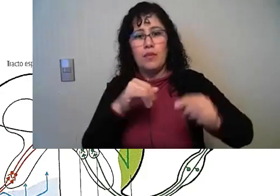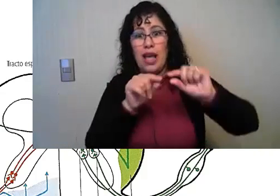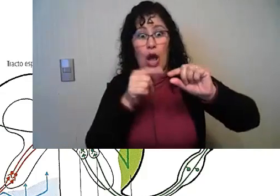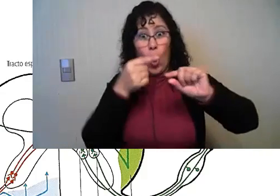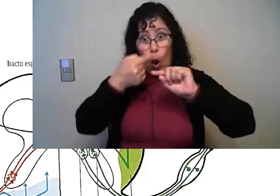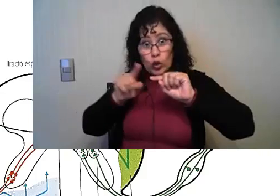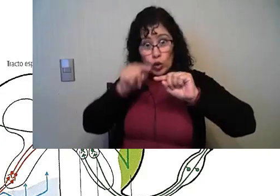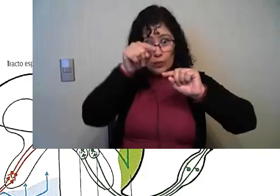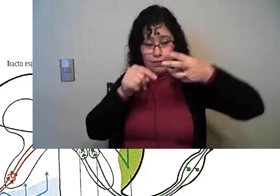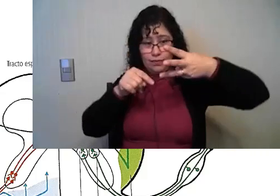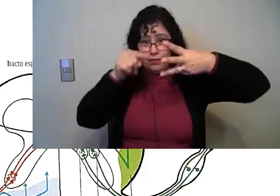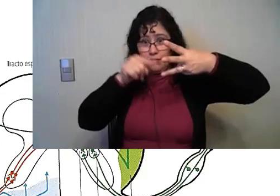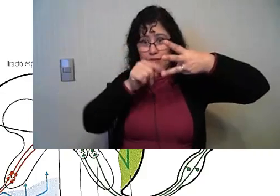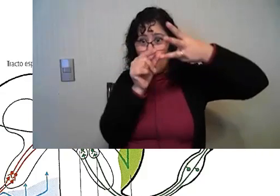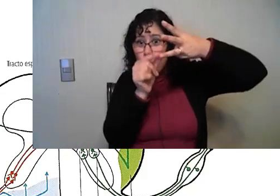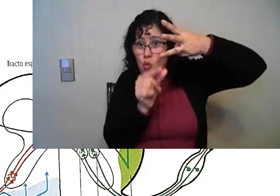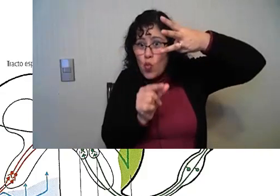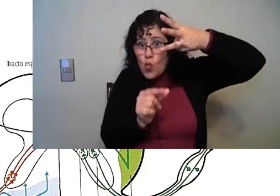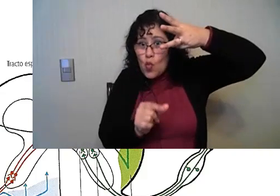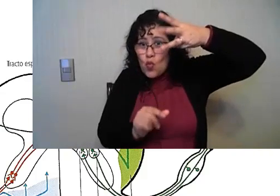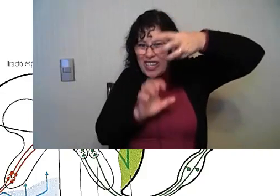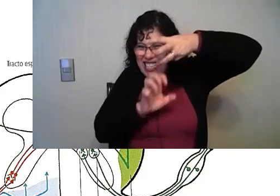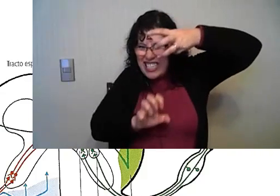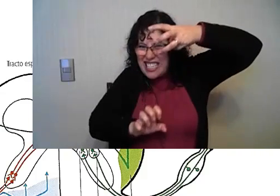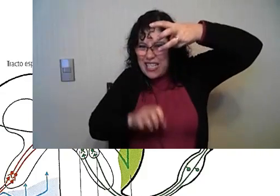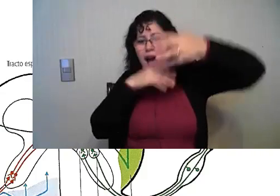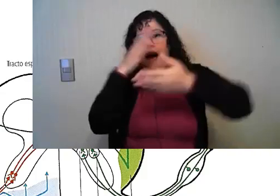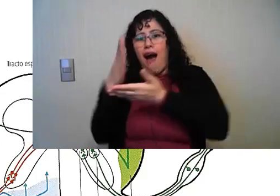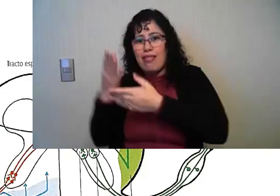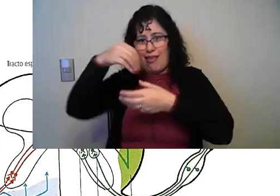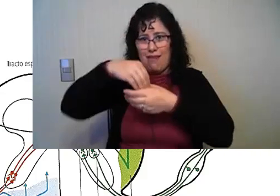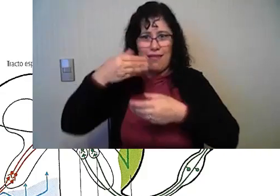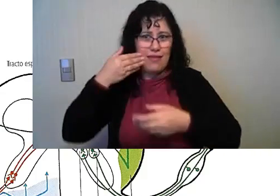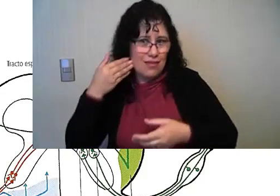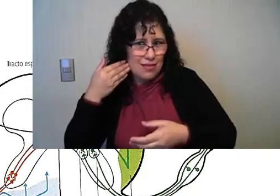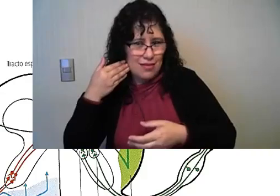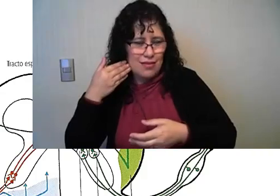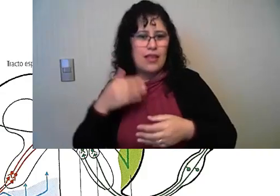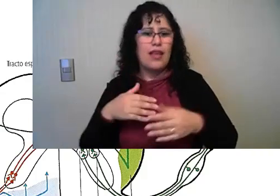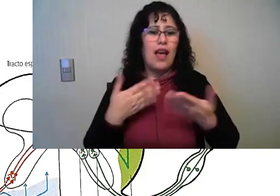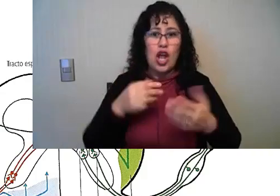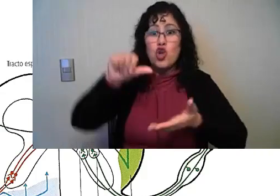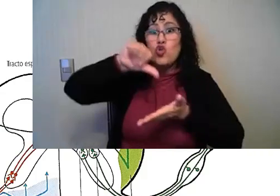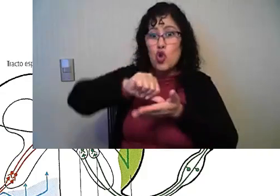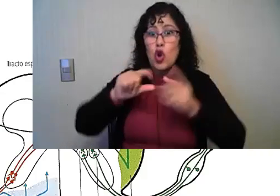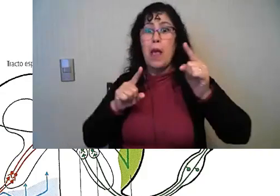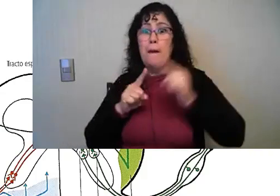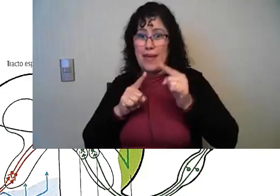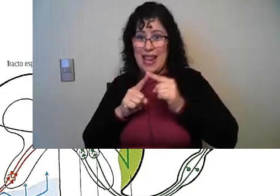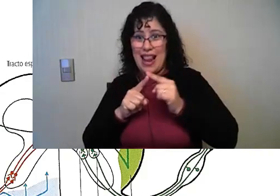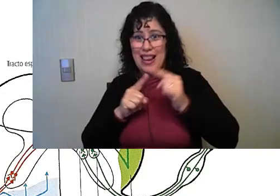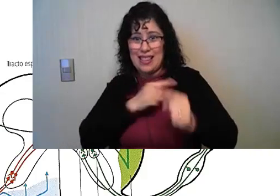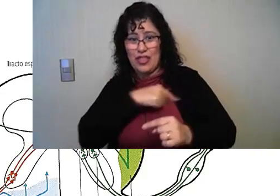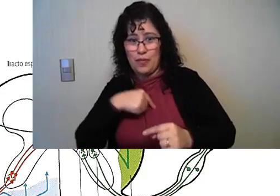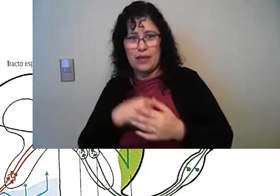abajo. Y se llama núcleo espinal. Por tanto, en la literatura van a encontrar núcleo espinal del trigémino,